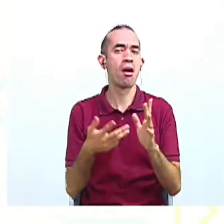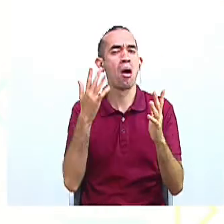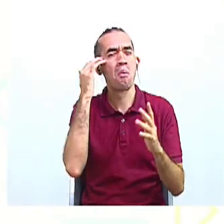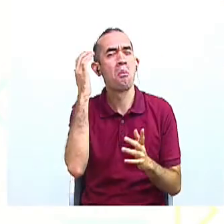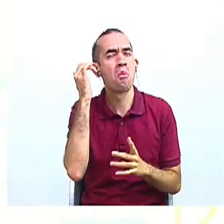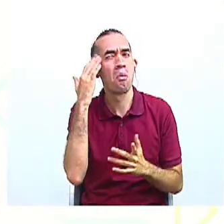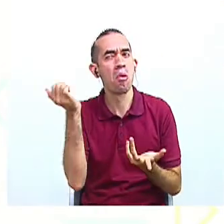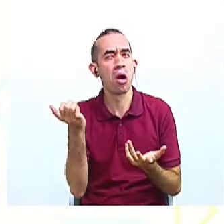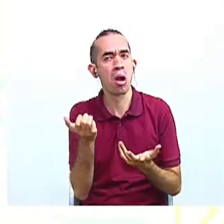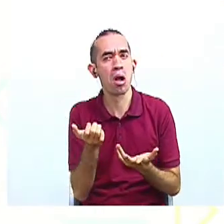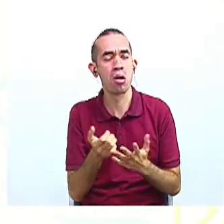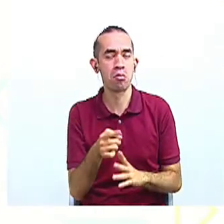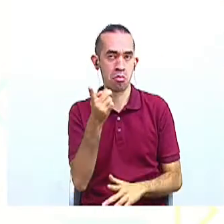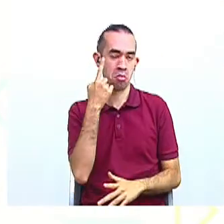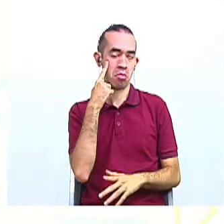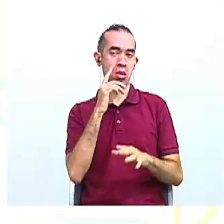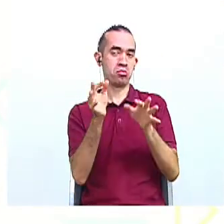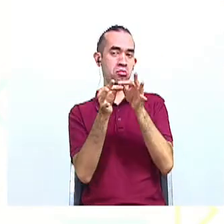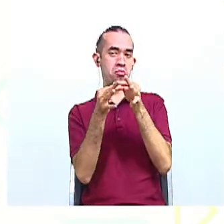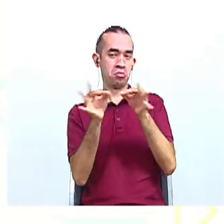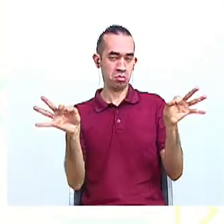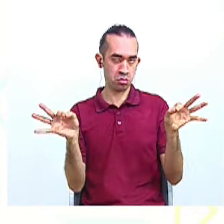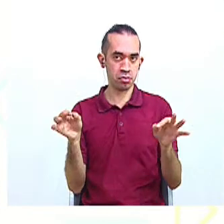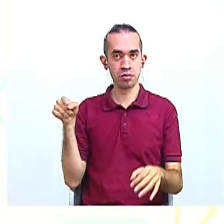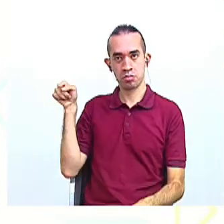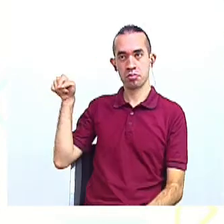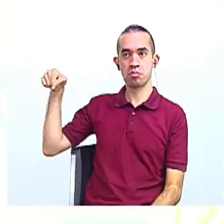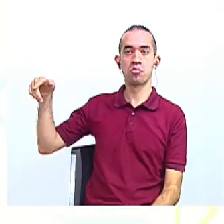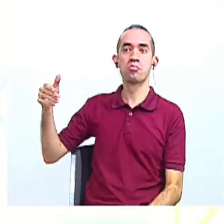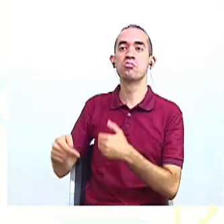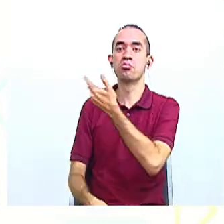criterio. El triángulo